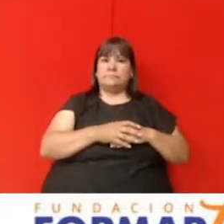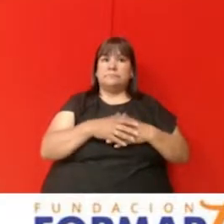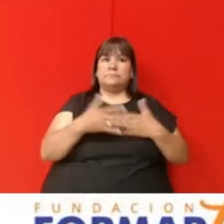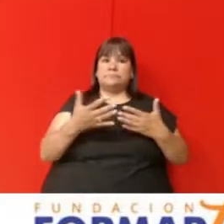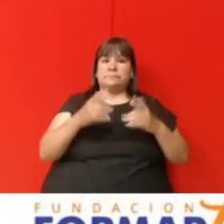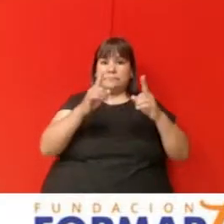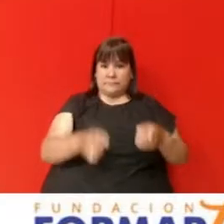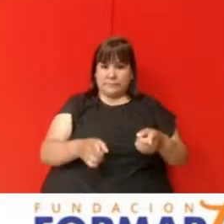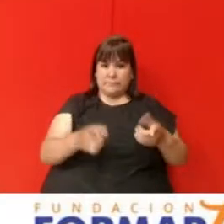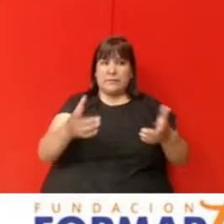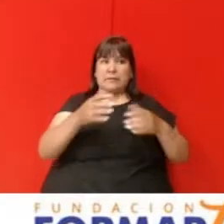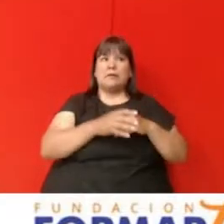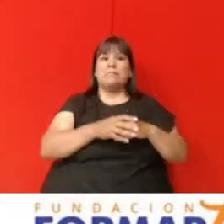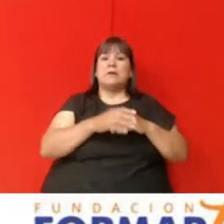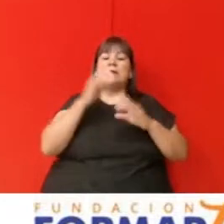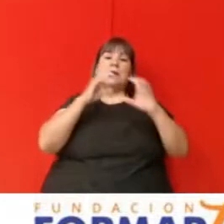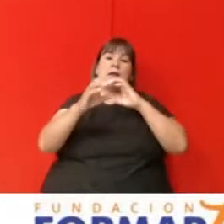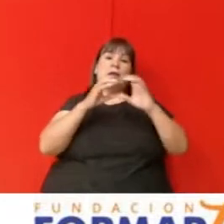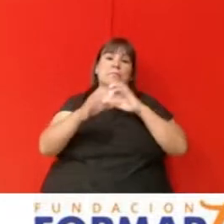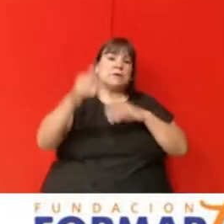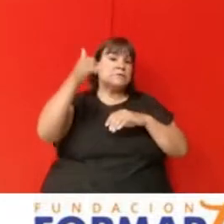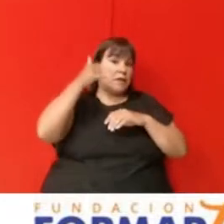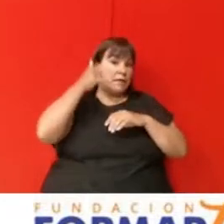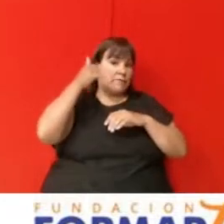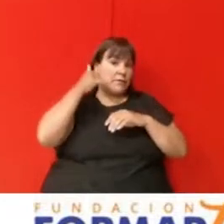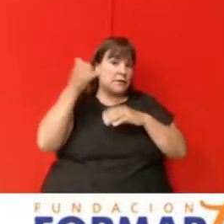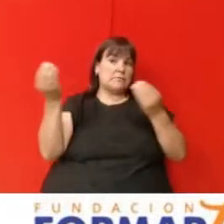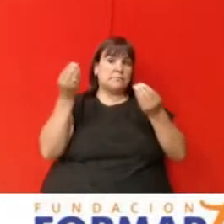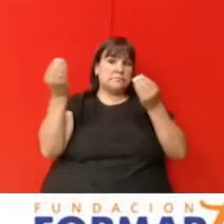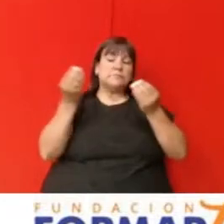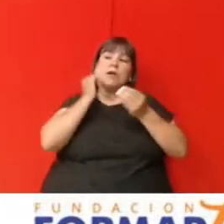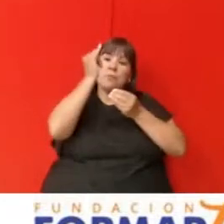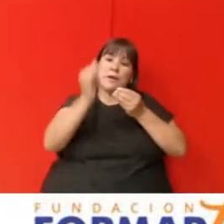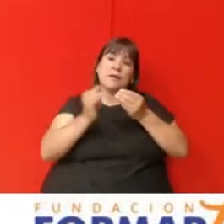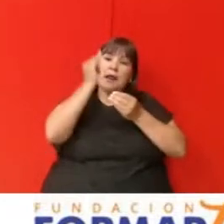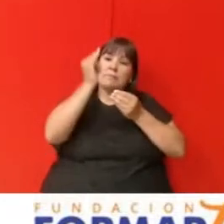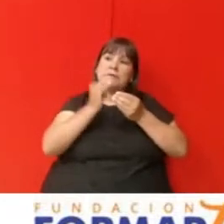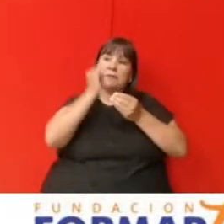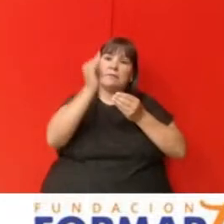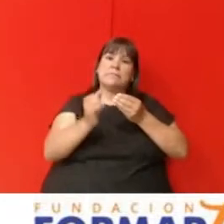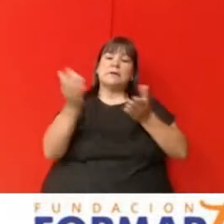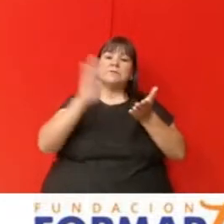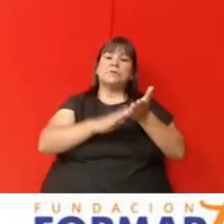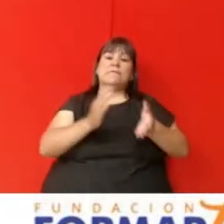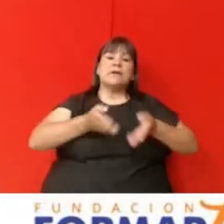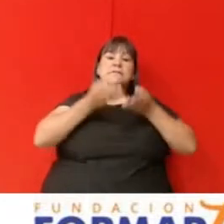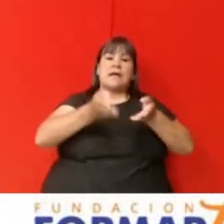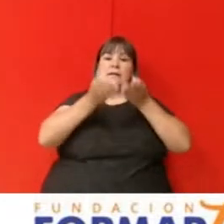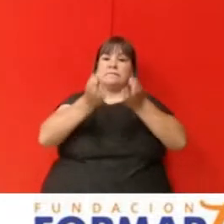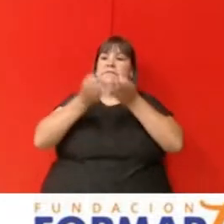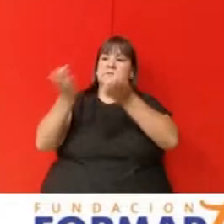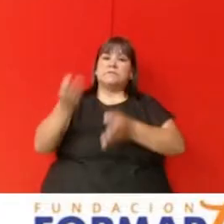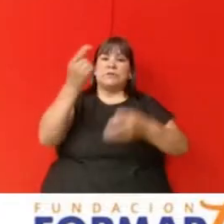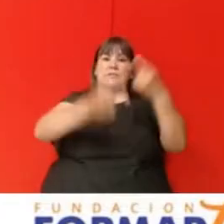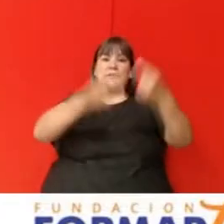Bueno, durante la comunicación telefónica se le explica los servicios que cuenta la residencia